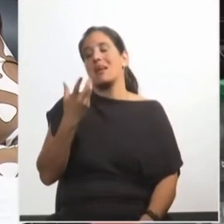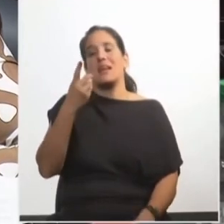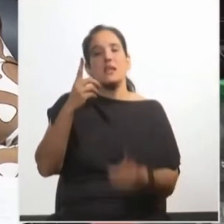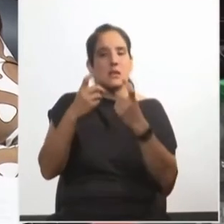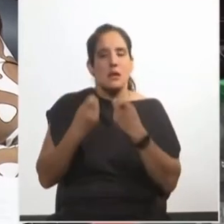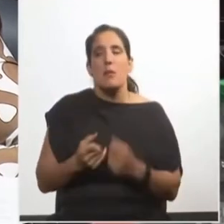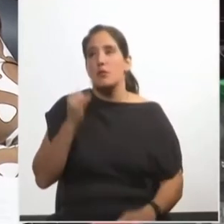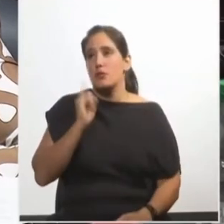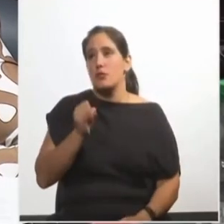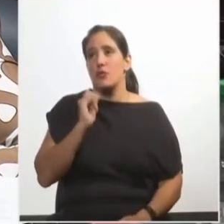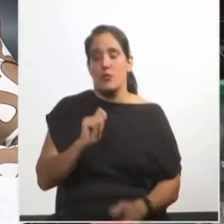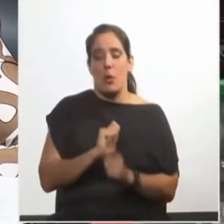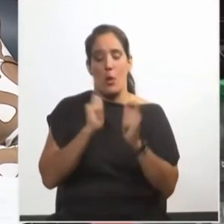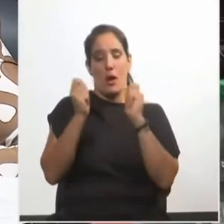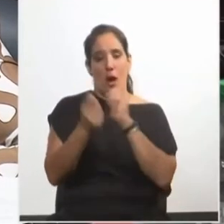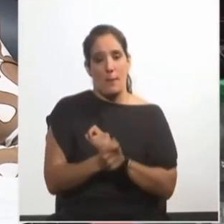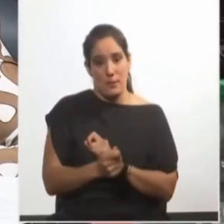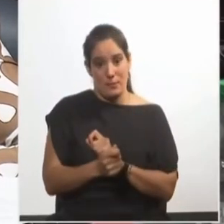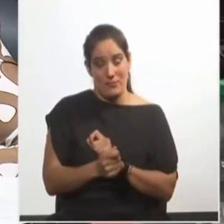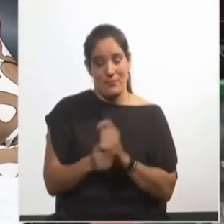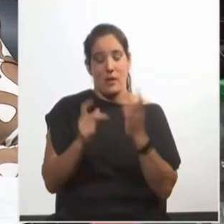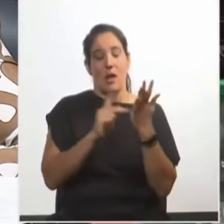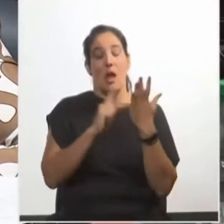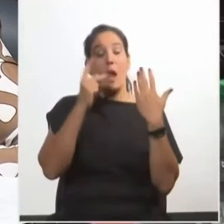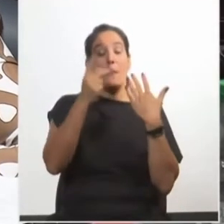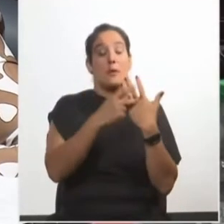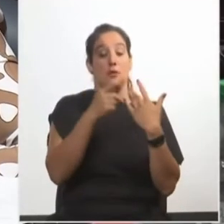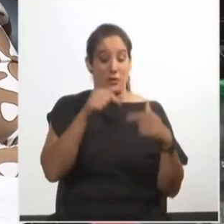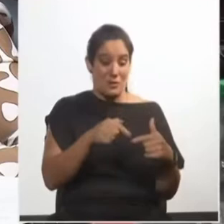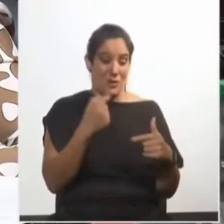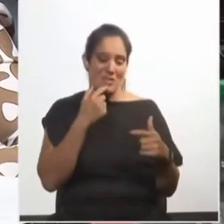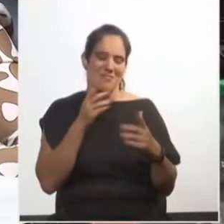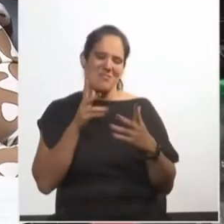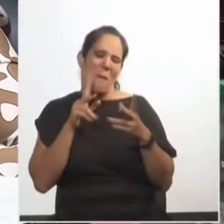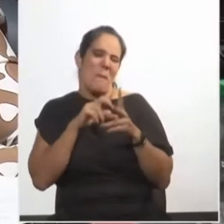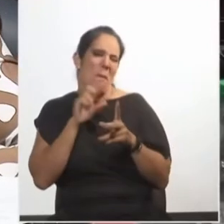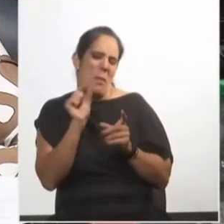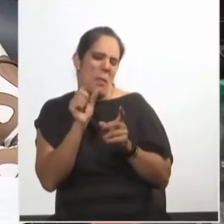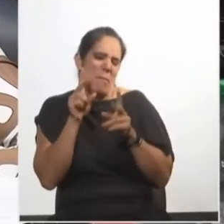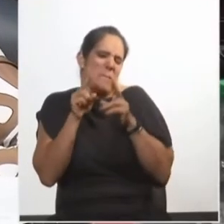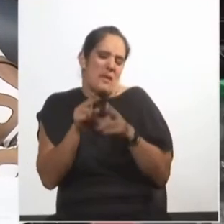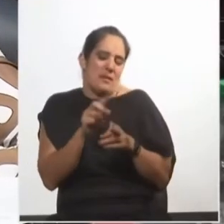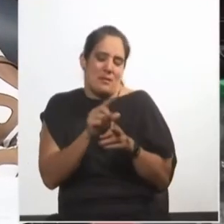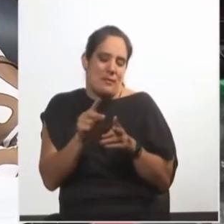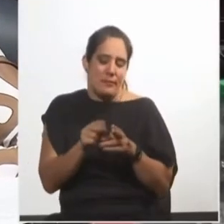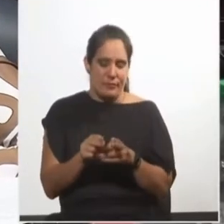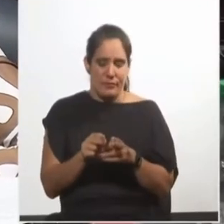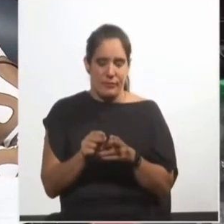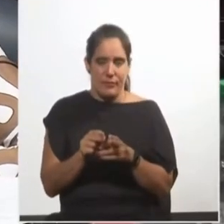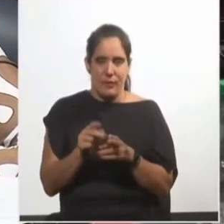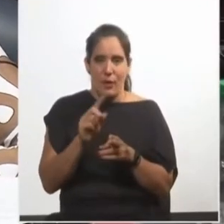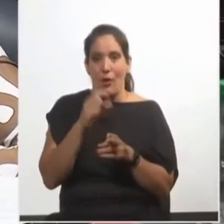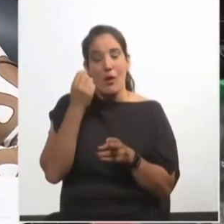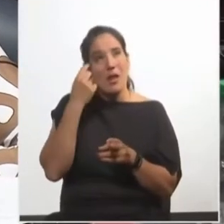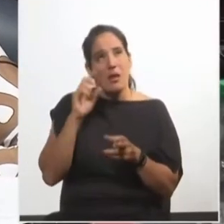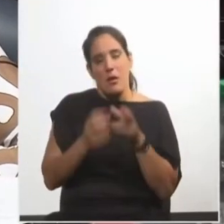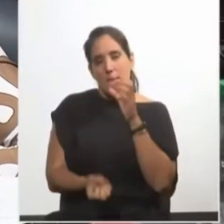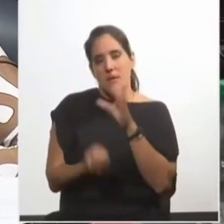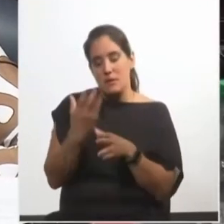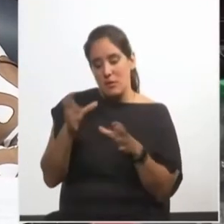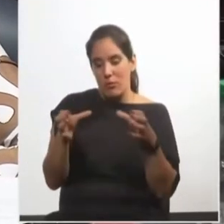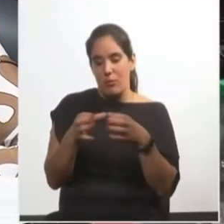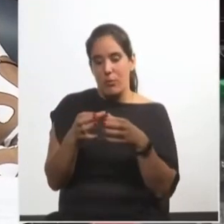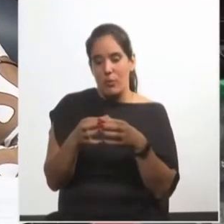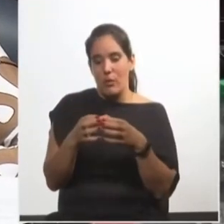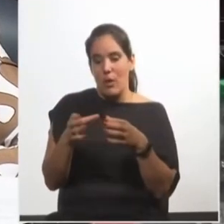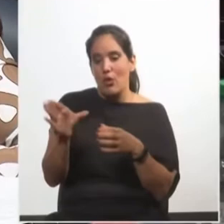de una reforma. El proyecto lo aborda parcialmente con la creación del sistema